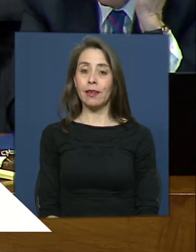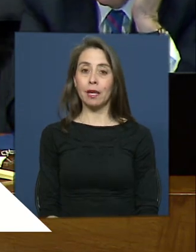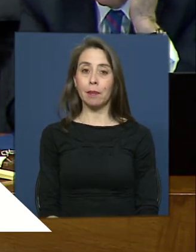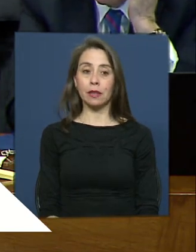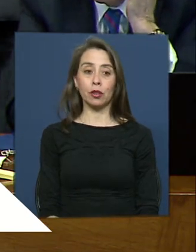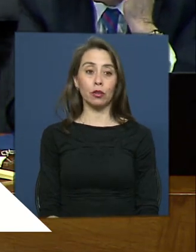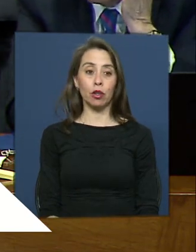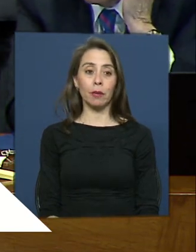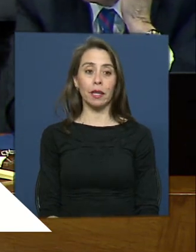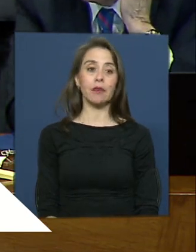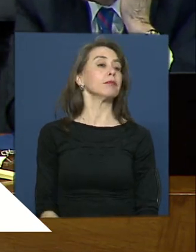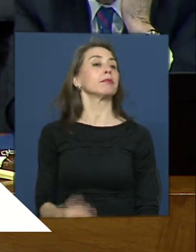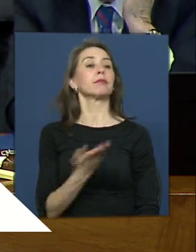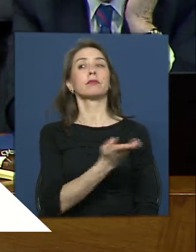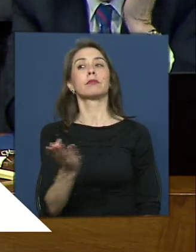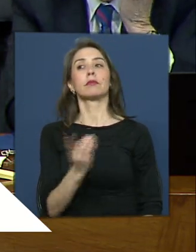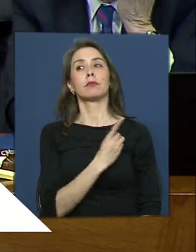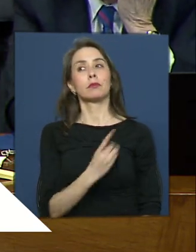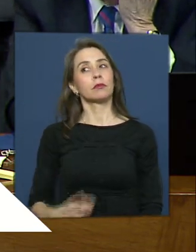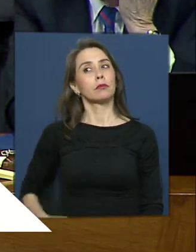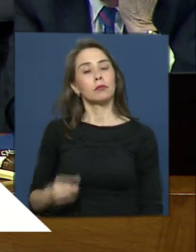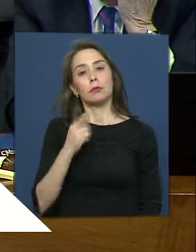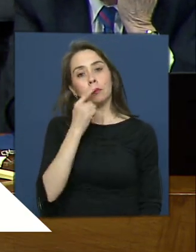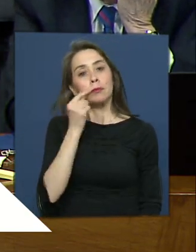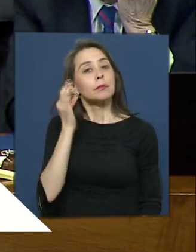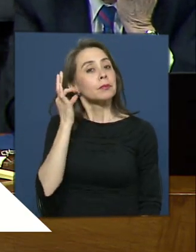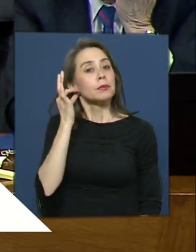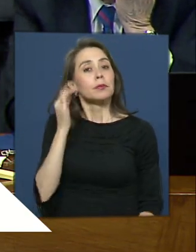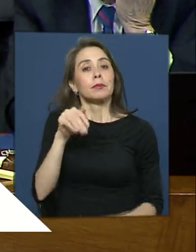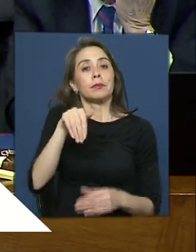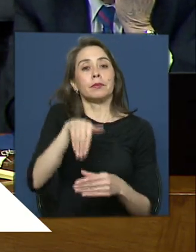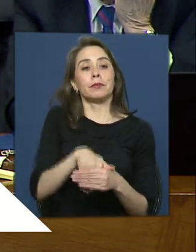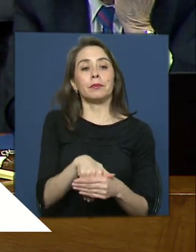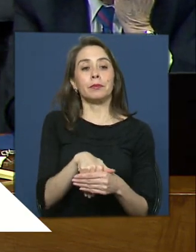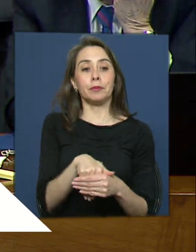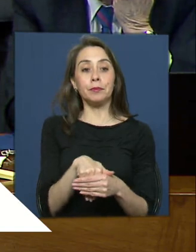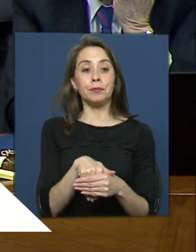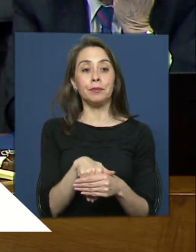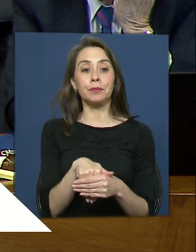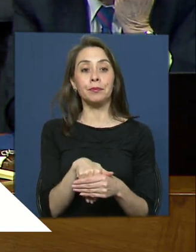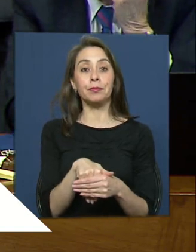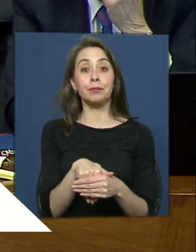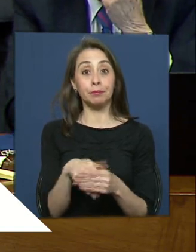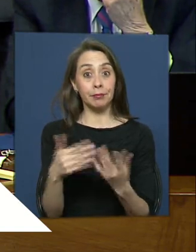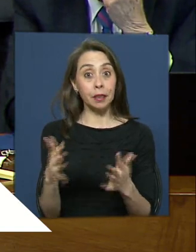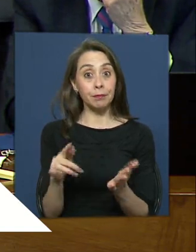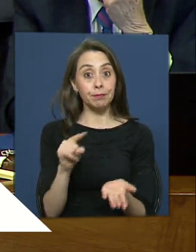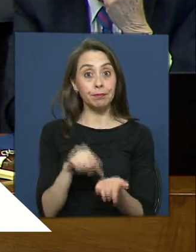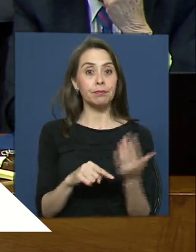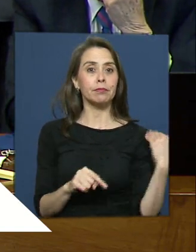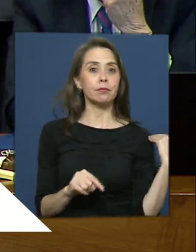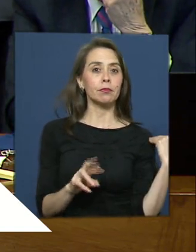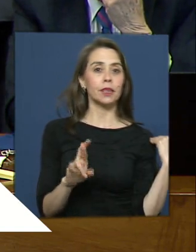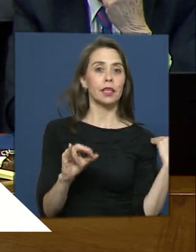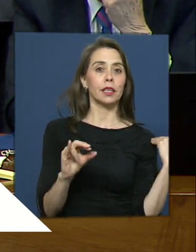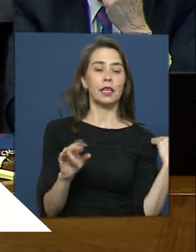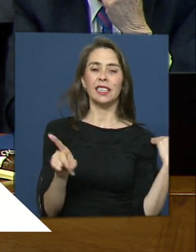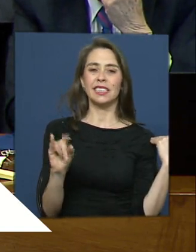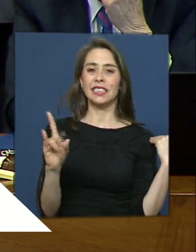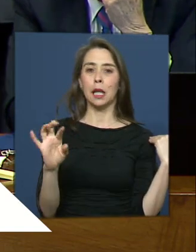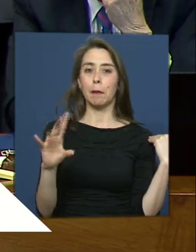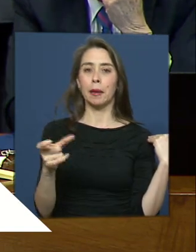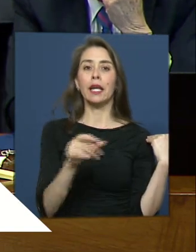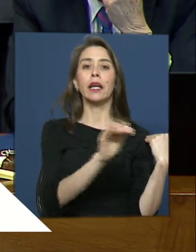¿Han votado todos los señores diputados y las señoras diputadas? Diputado Silver, diputado Rincón. Diputado Silver,